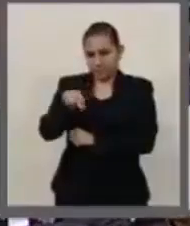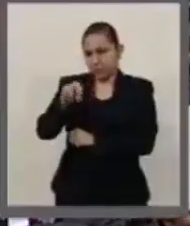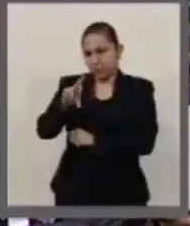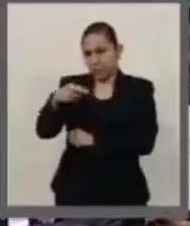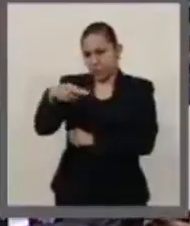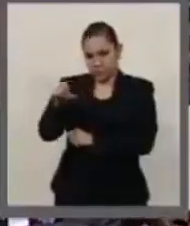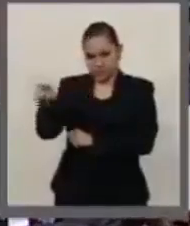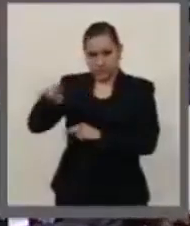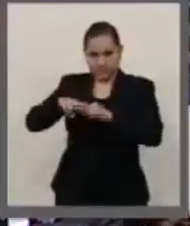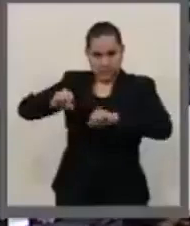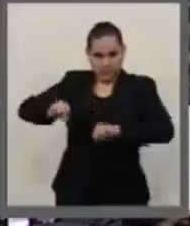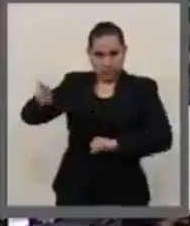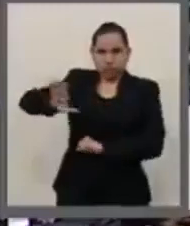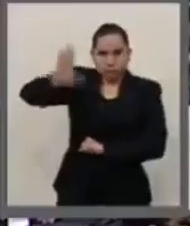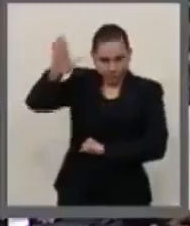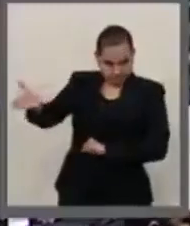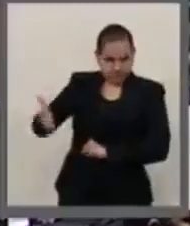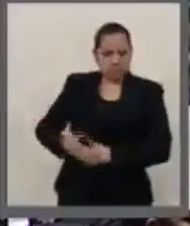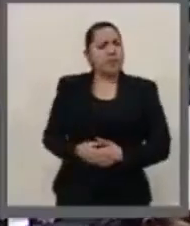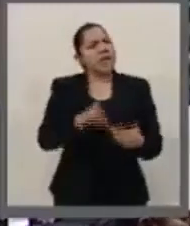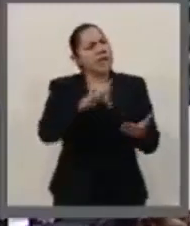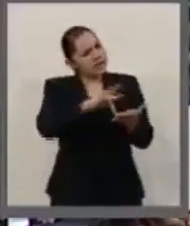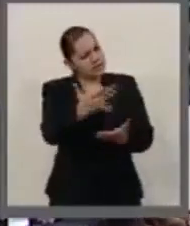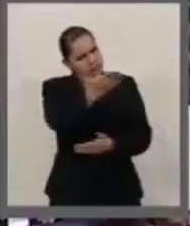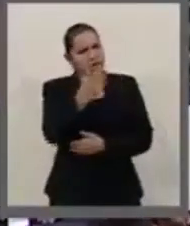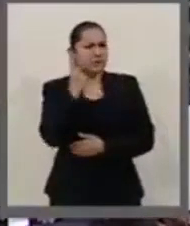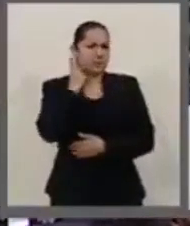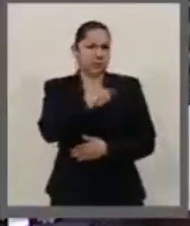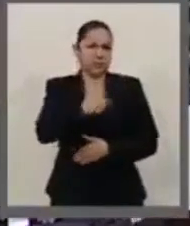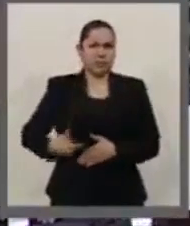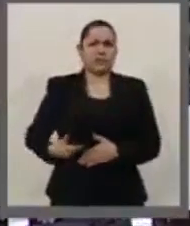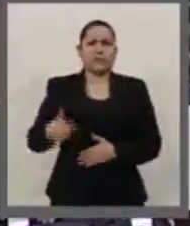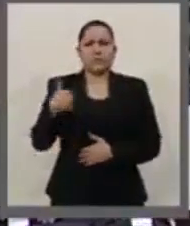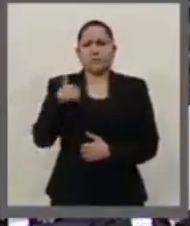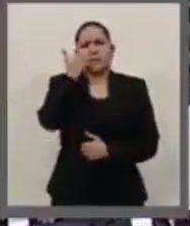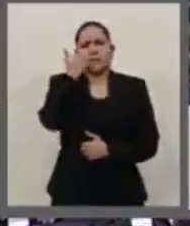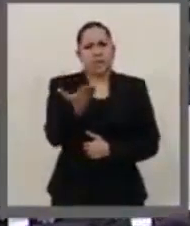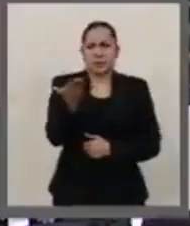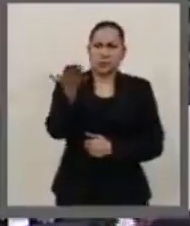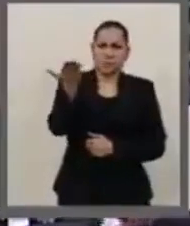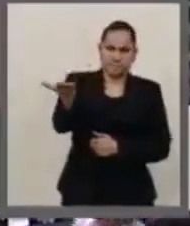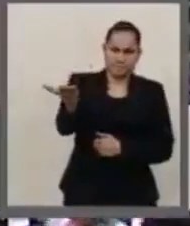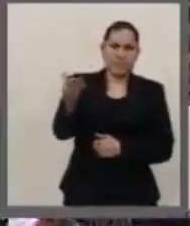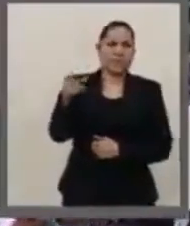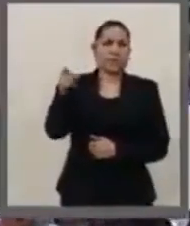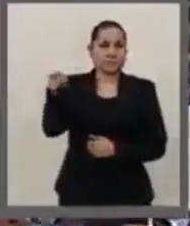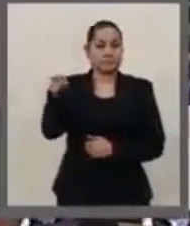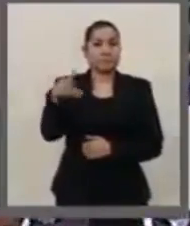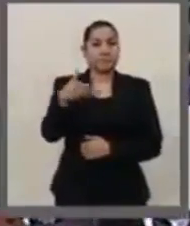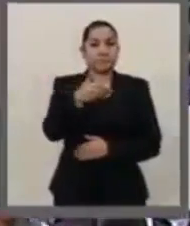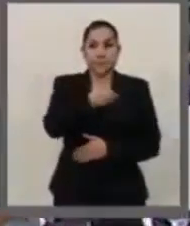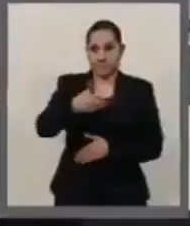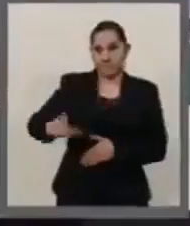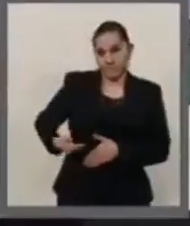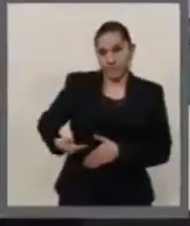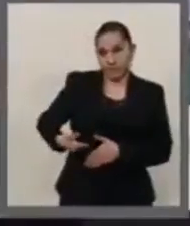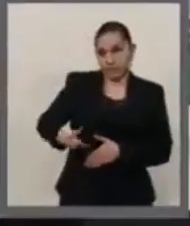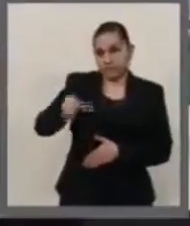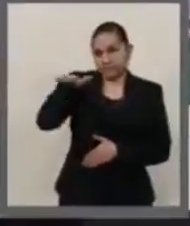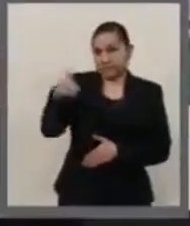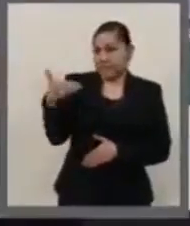Muchas gracias, diputado presidente. Quiero hacer una solicitud a la presidencia. Hace 40 minutos acaba